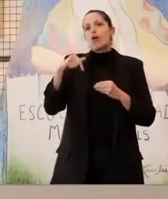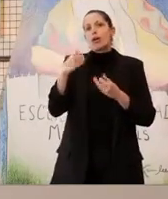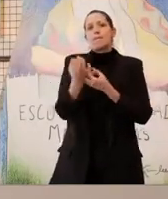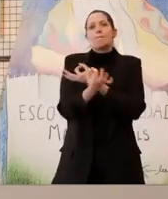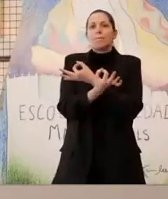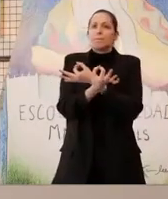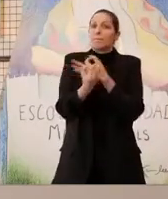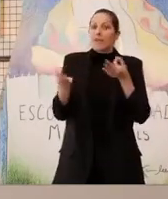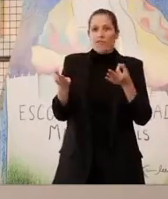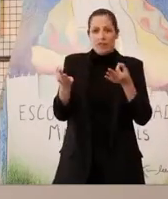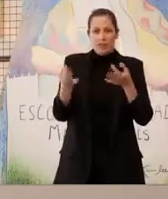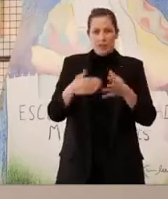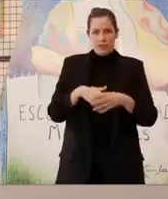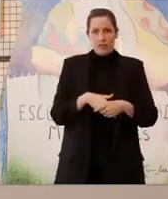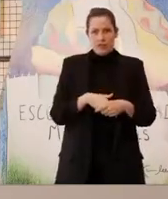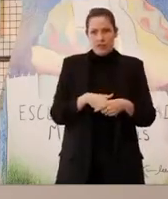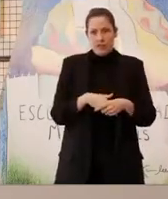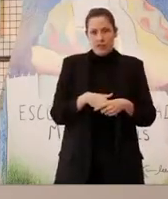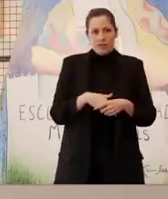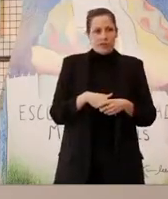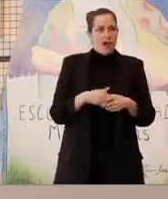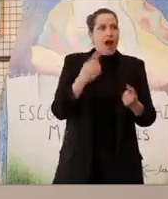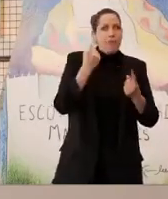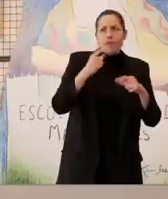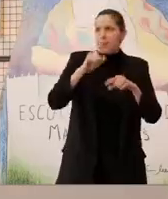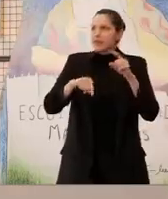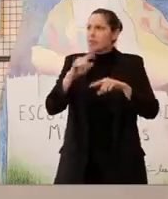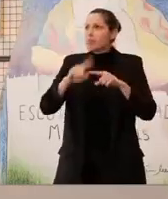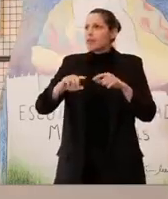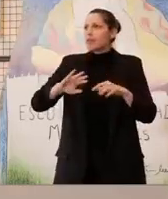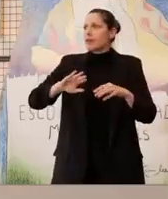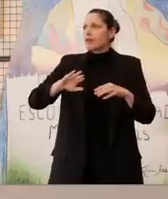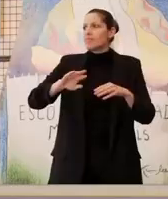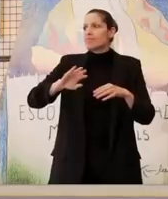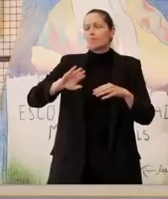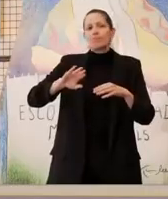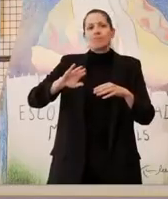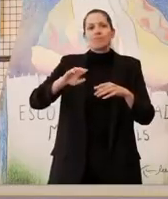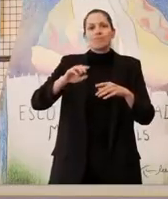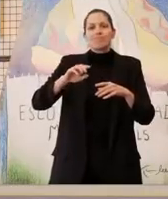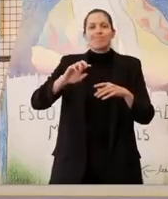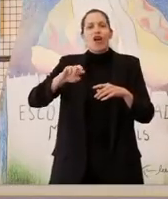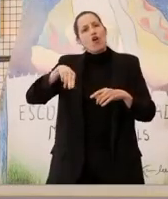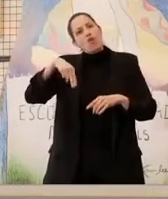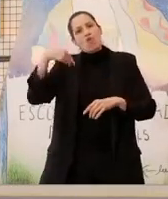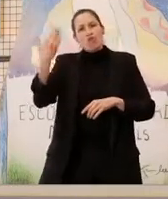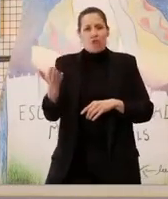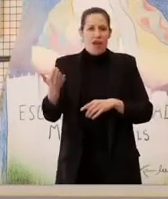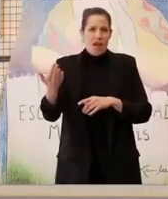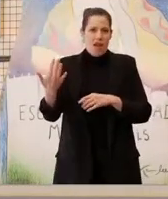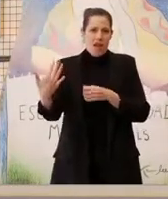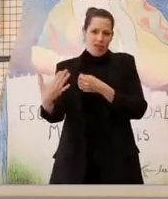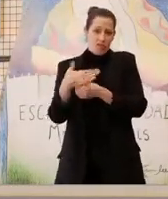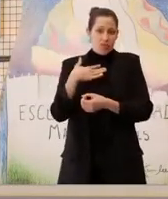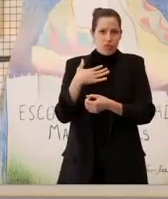porque a veces esto no Depende depende de cosas no que están fuera me parece también que ha sido una buena